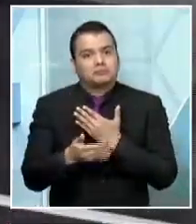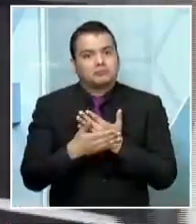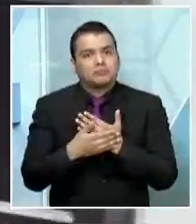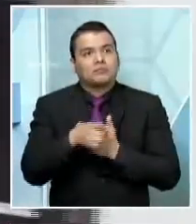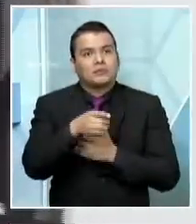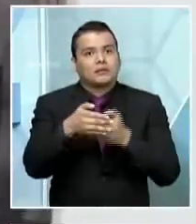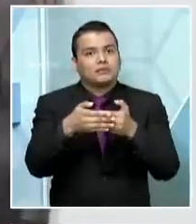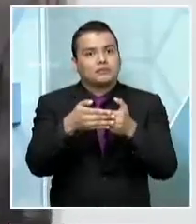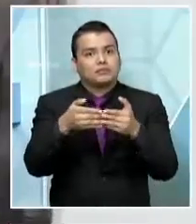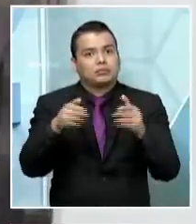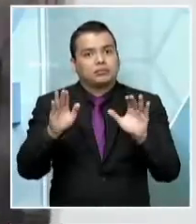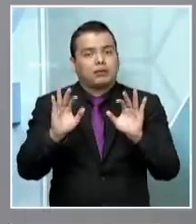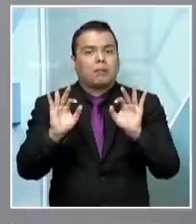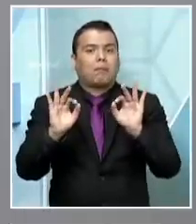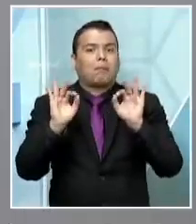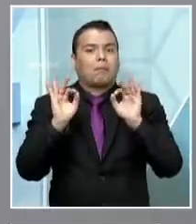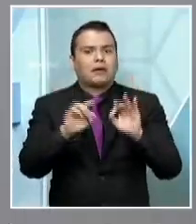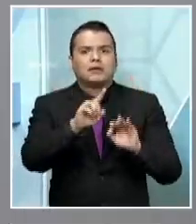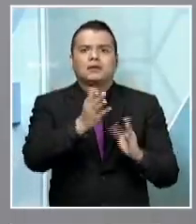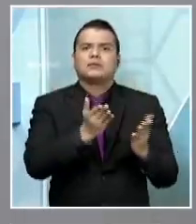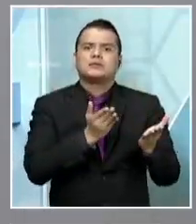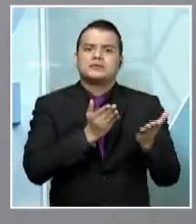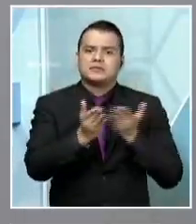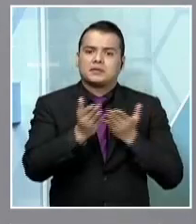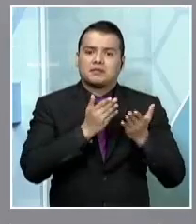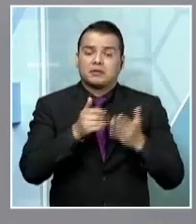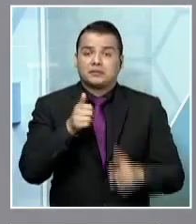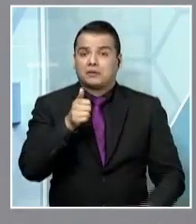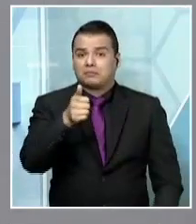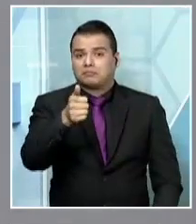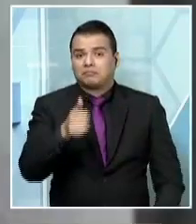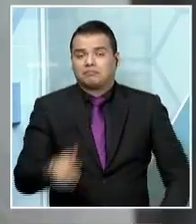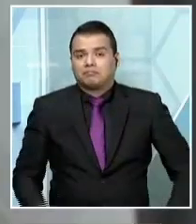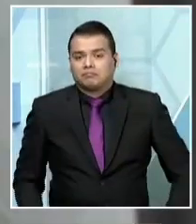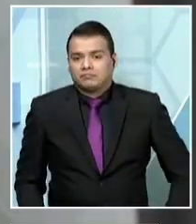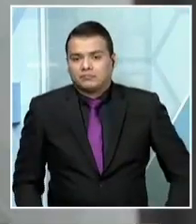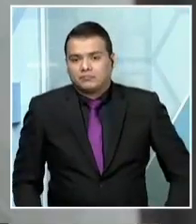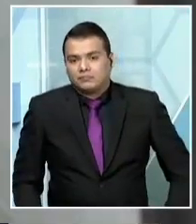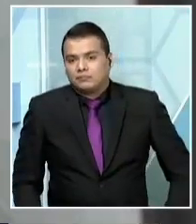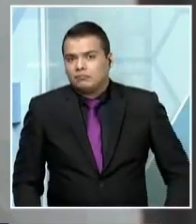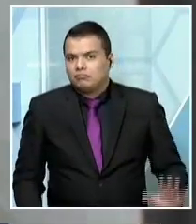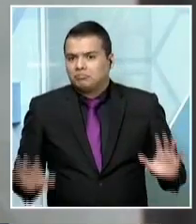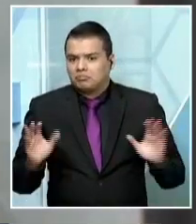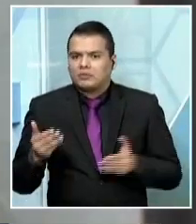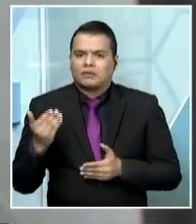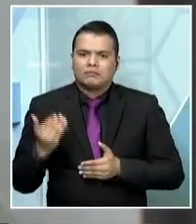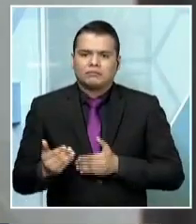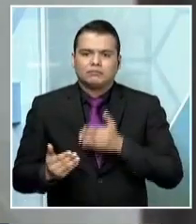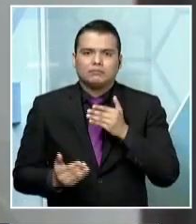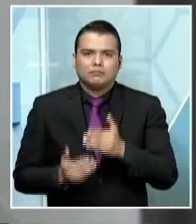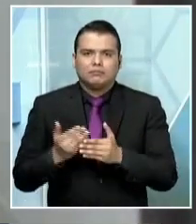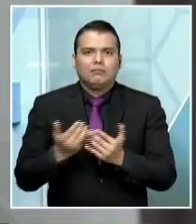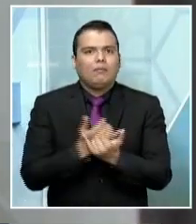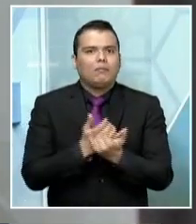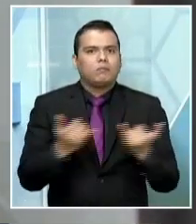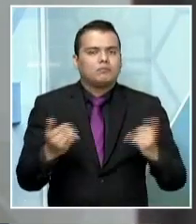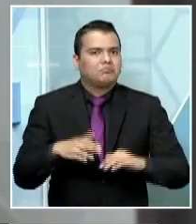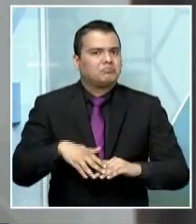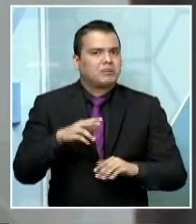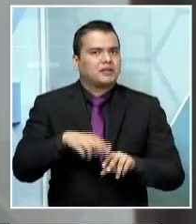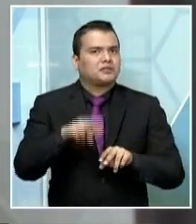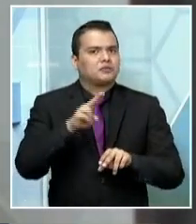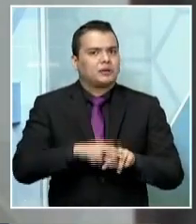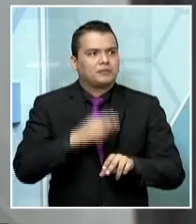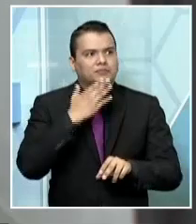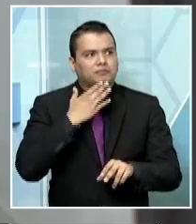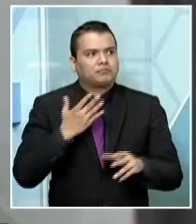la reapertura y el funcionamiento de los vuelos fue muy acertada. Es que todo se va normalizando poco a poco y pues los vuelos siempre le permiten a uno